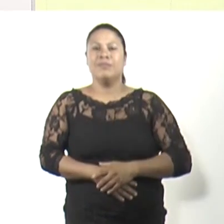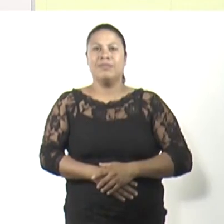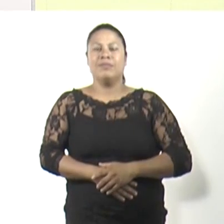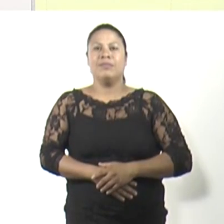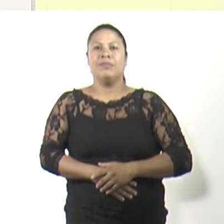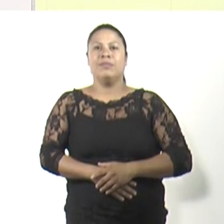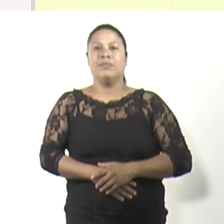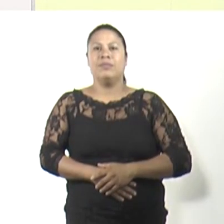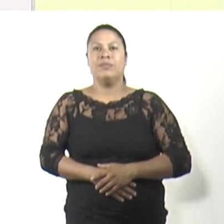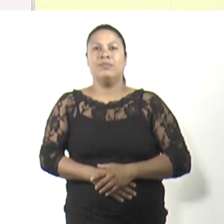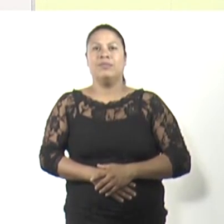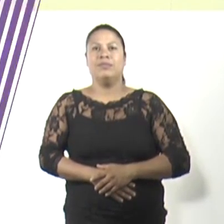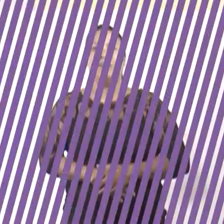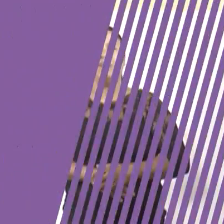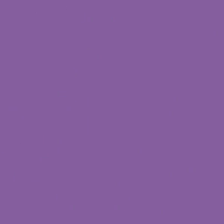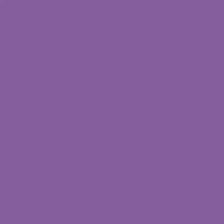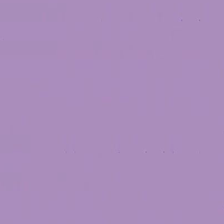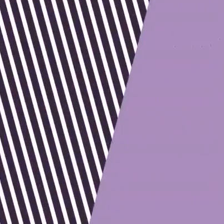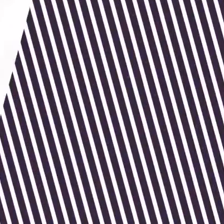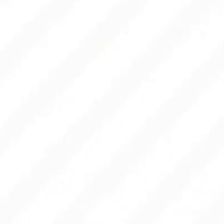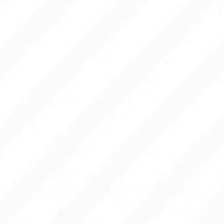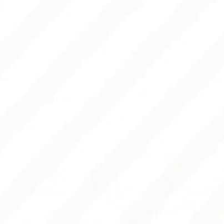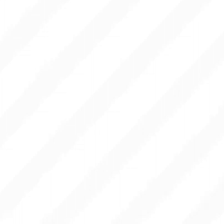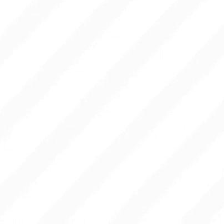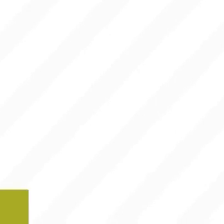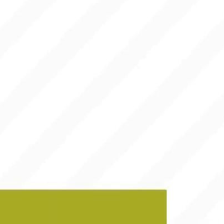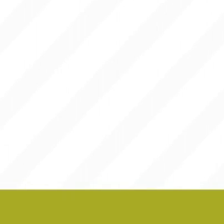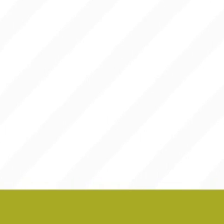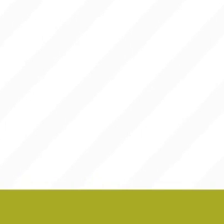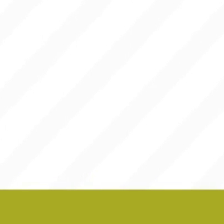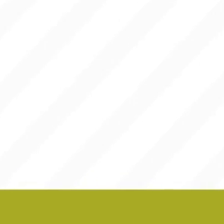y muchas gracias.